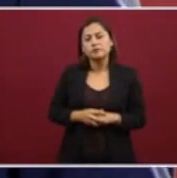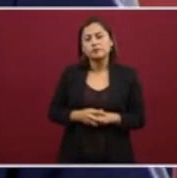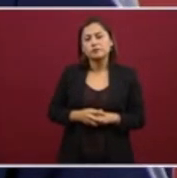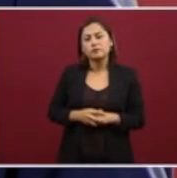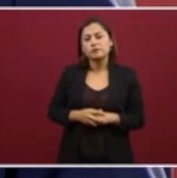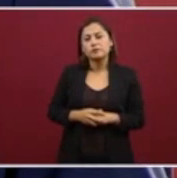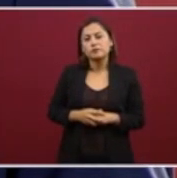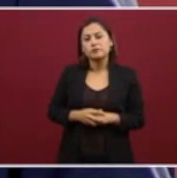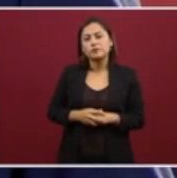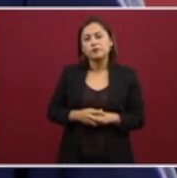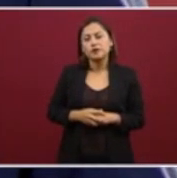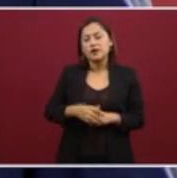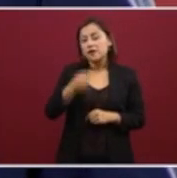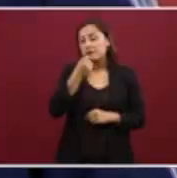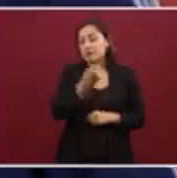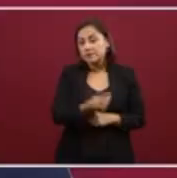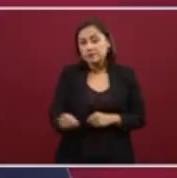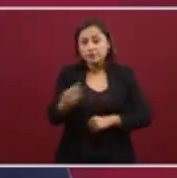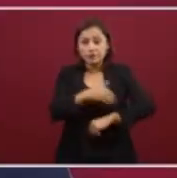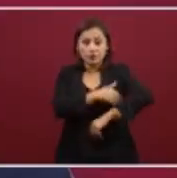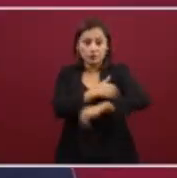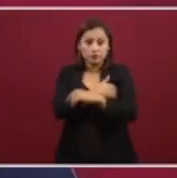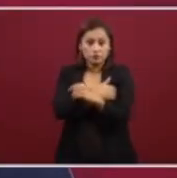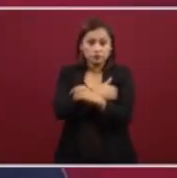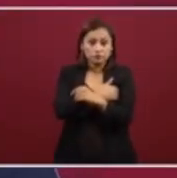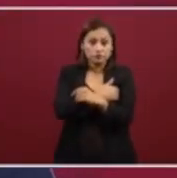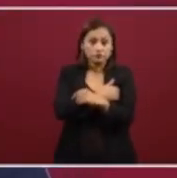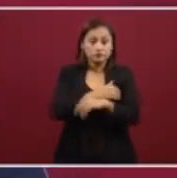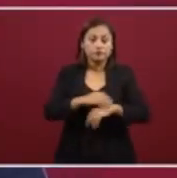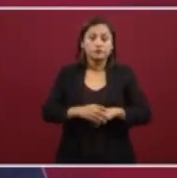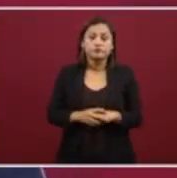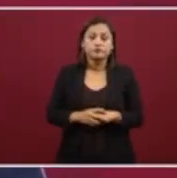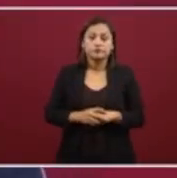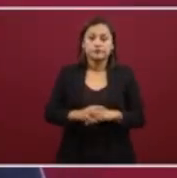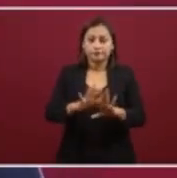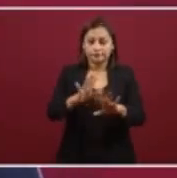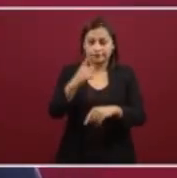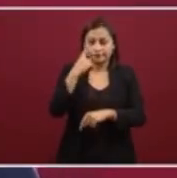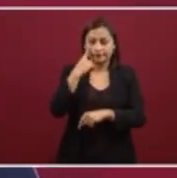las estancias infantiles. Fíjense,